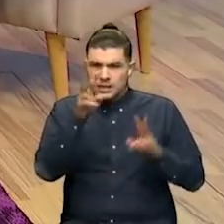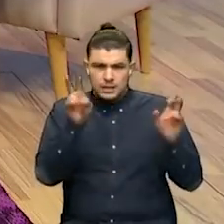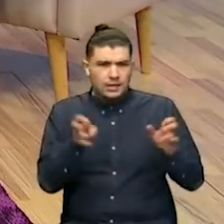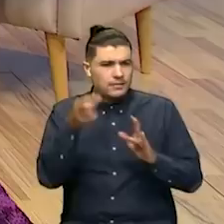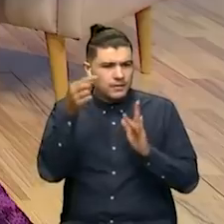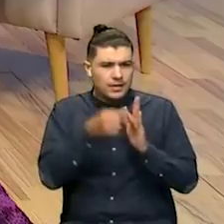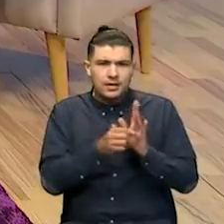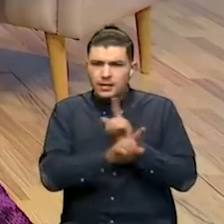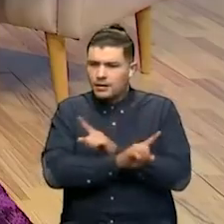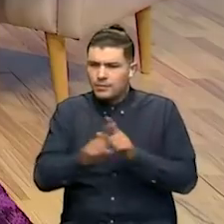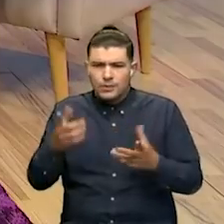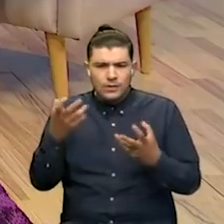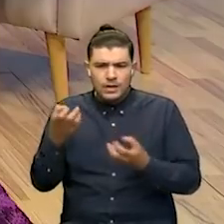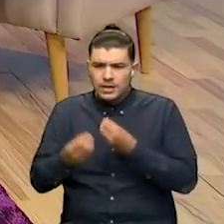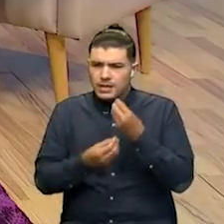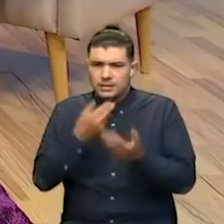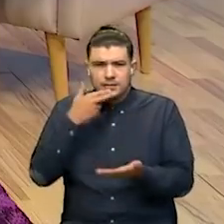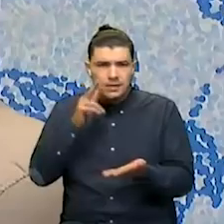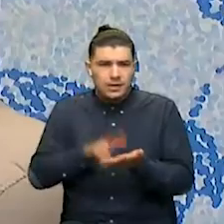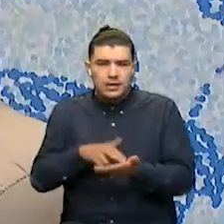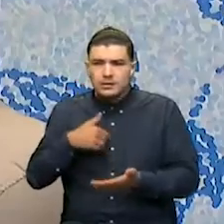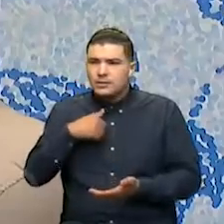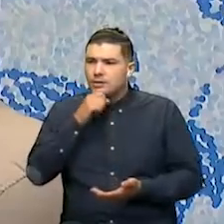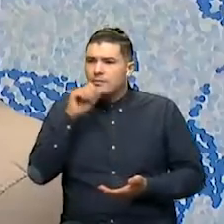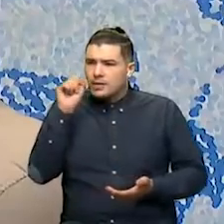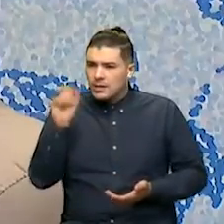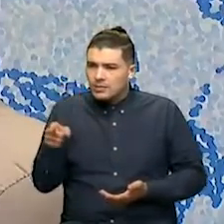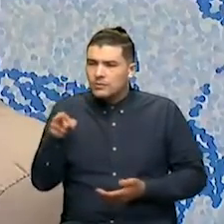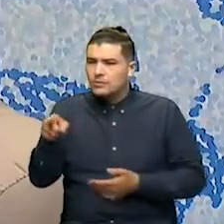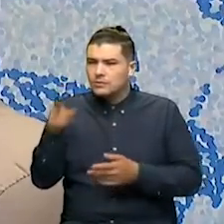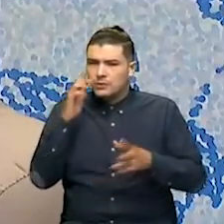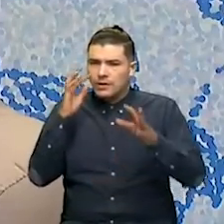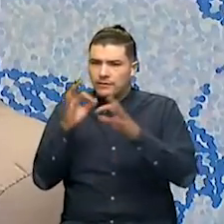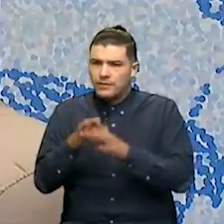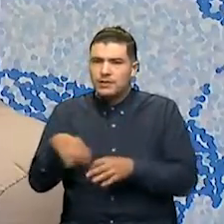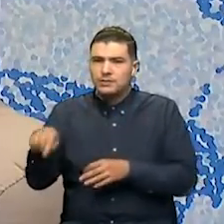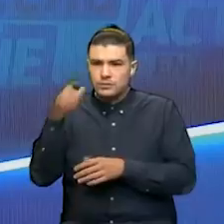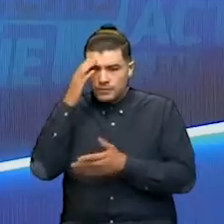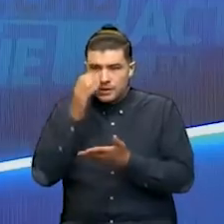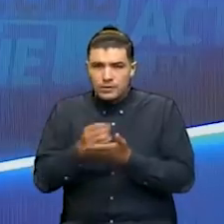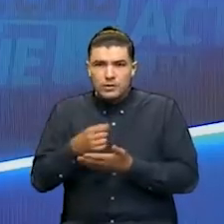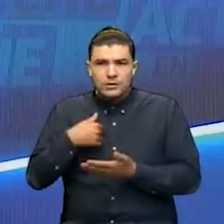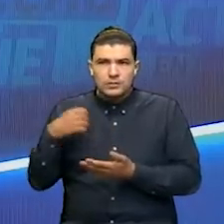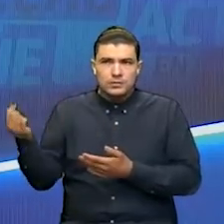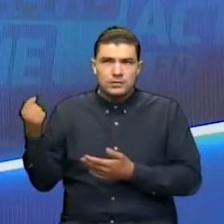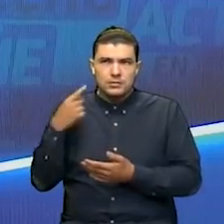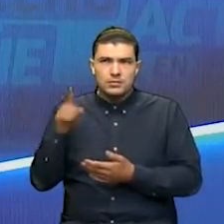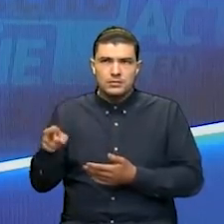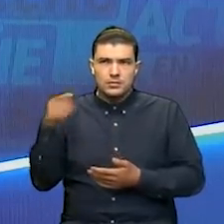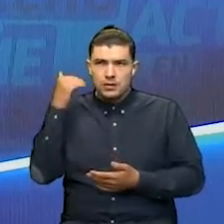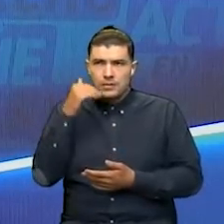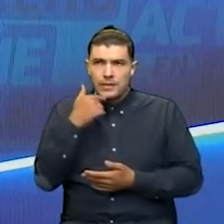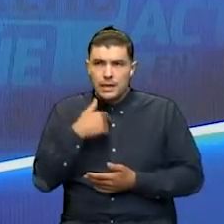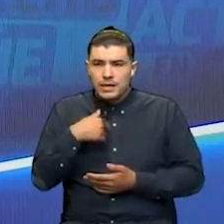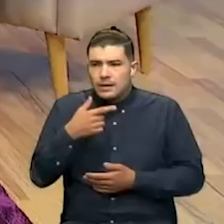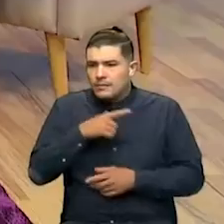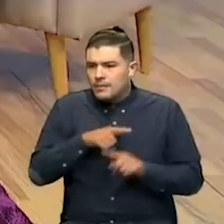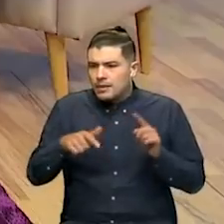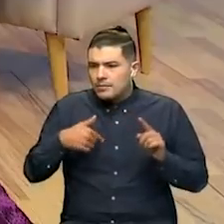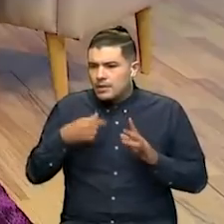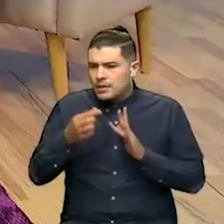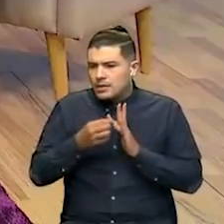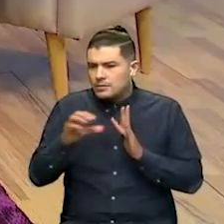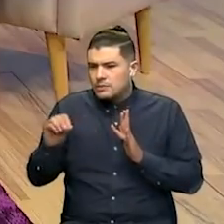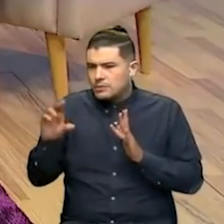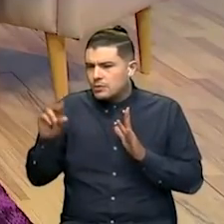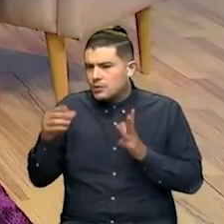tampoco quieren hacer este tipo de documentación. Entonces la pregunta va precisamente hacia ese comentario que me hace la televidente y dice, pues es que mi marido no quiere ir